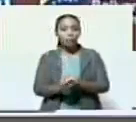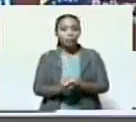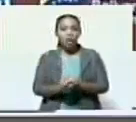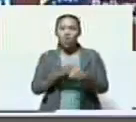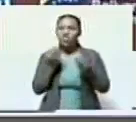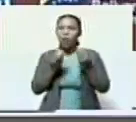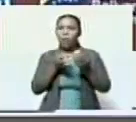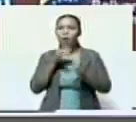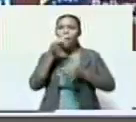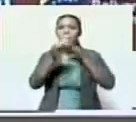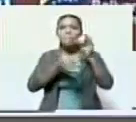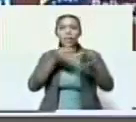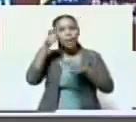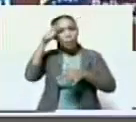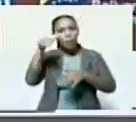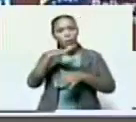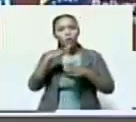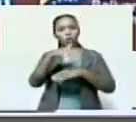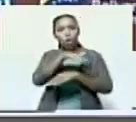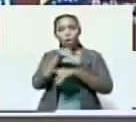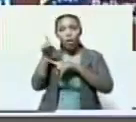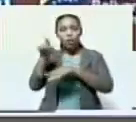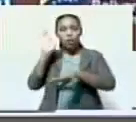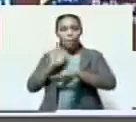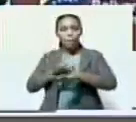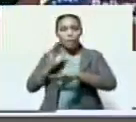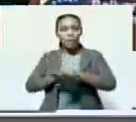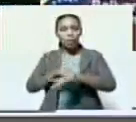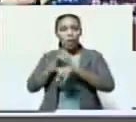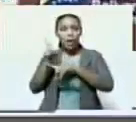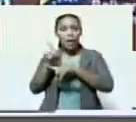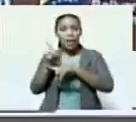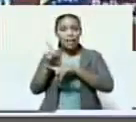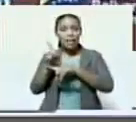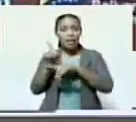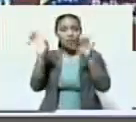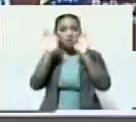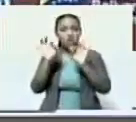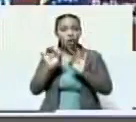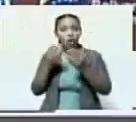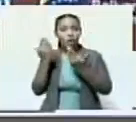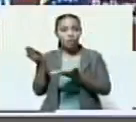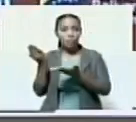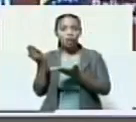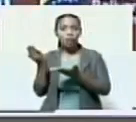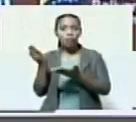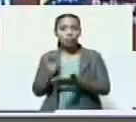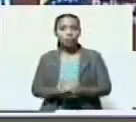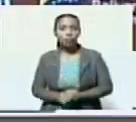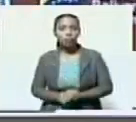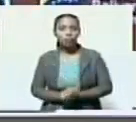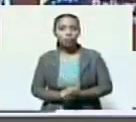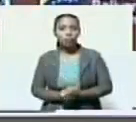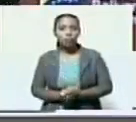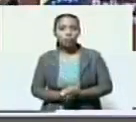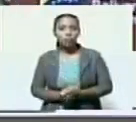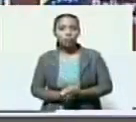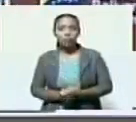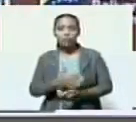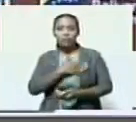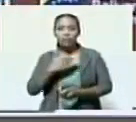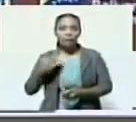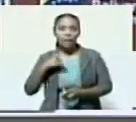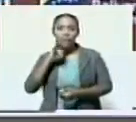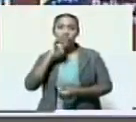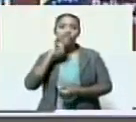le explica a su pueblo todo eso que está ocurriendo con esa parafernalia que se pretende anunciar